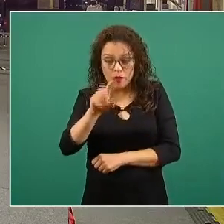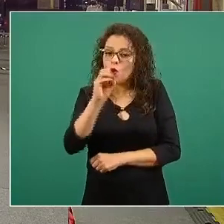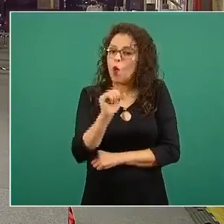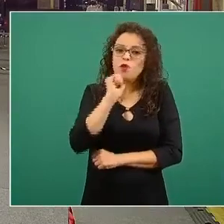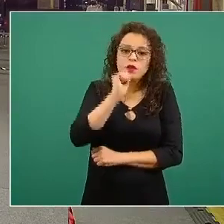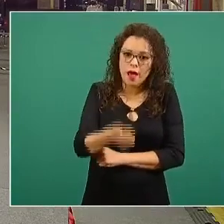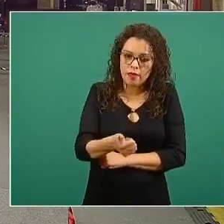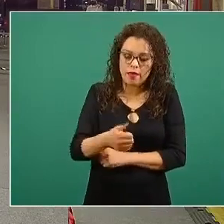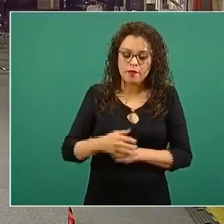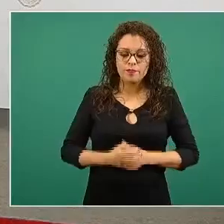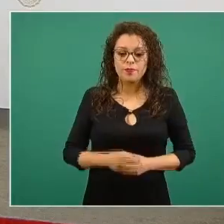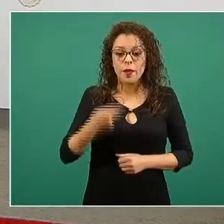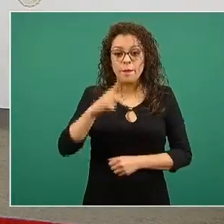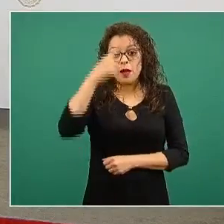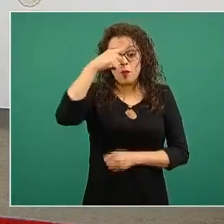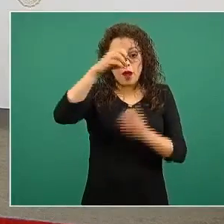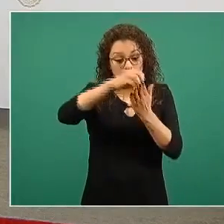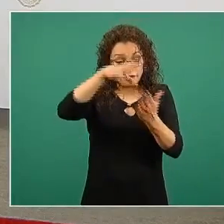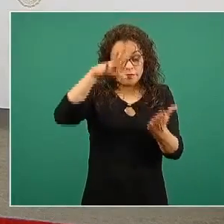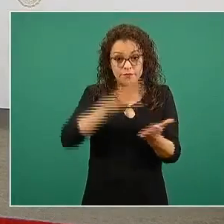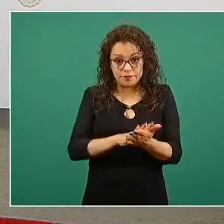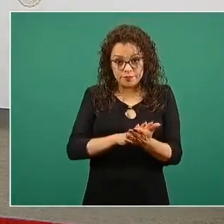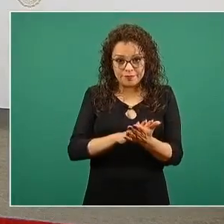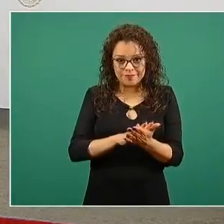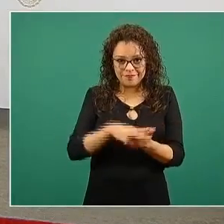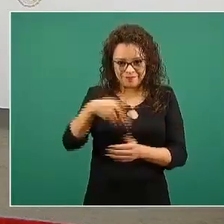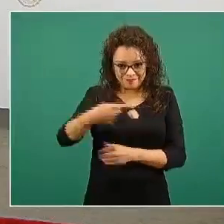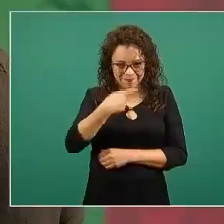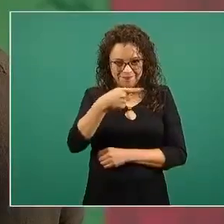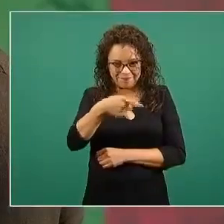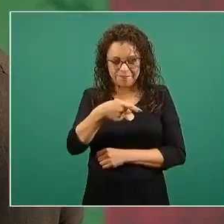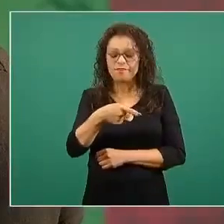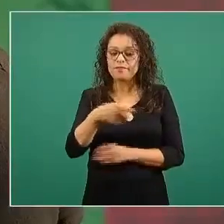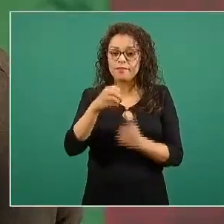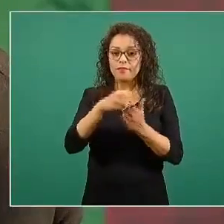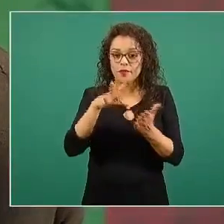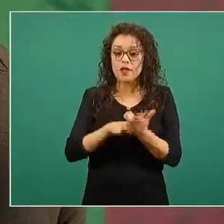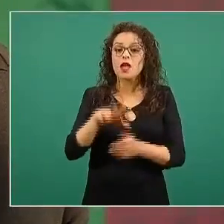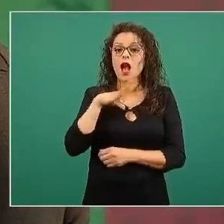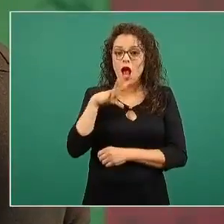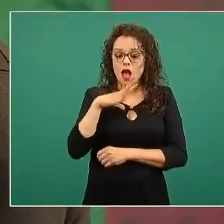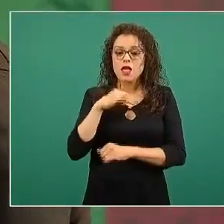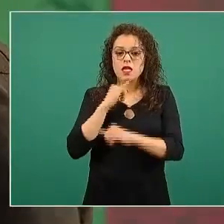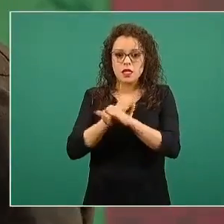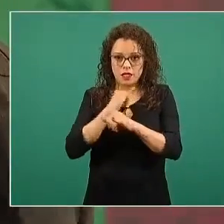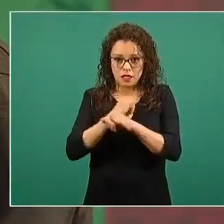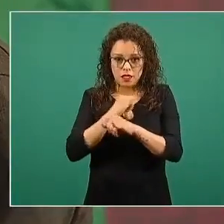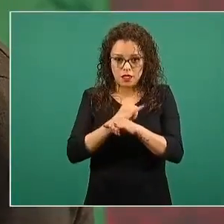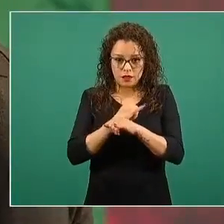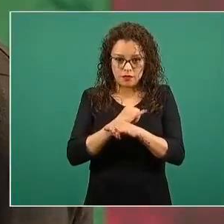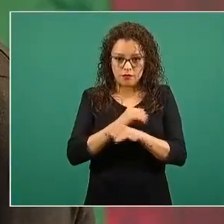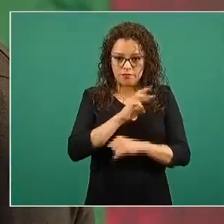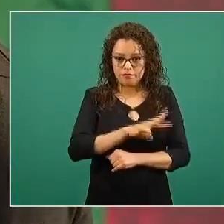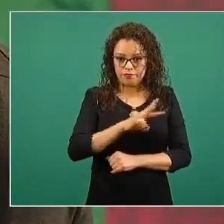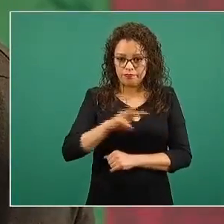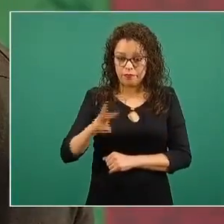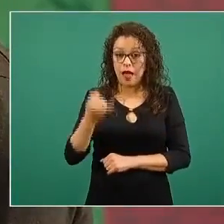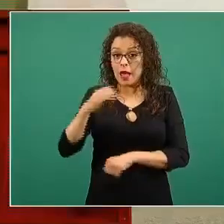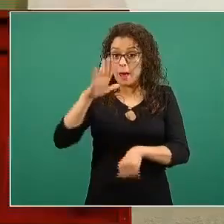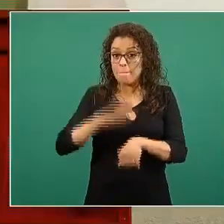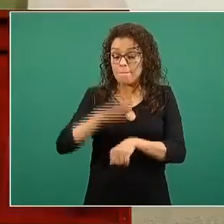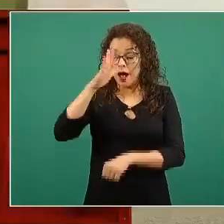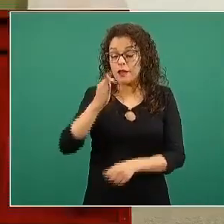un sistema en línea que se está utilizando en el cual para efectos ahorita de la etapa 1 en donde se